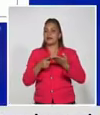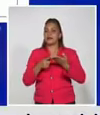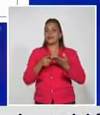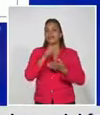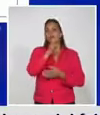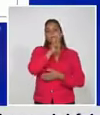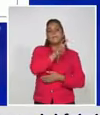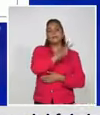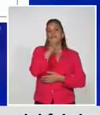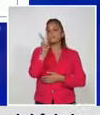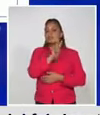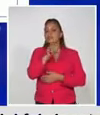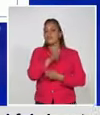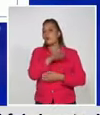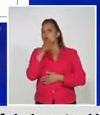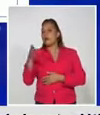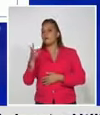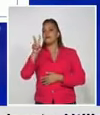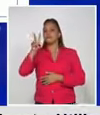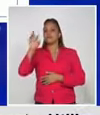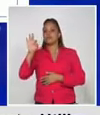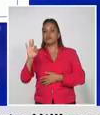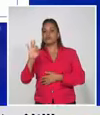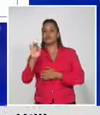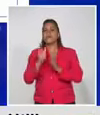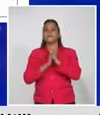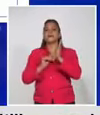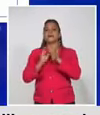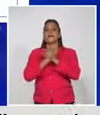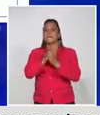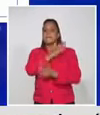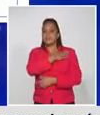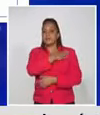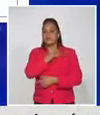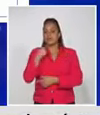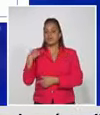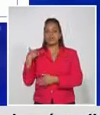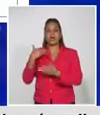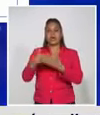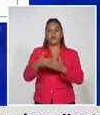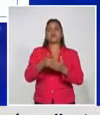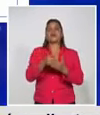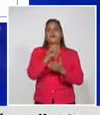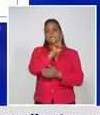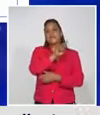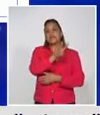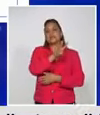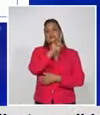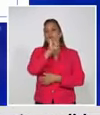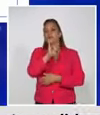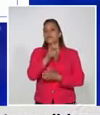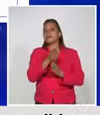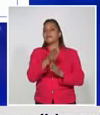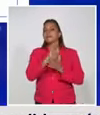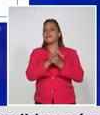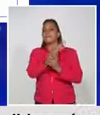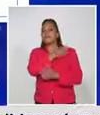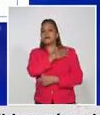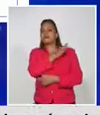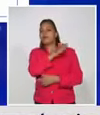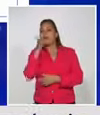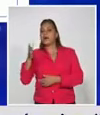22 al 28 de marzo y la que transcurre del 29 de marzo al 4 de